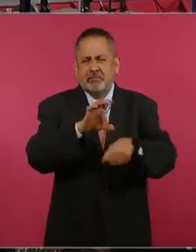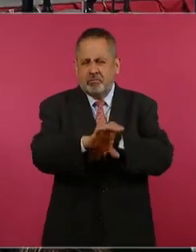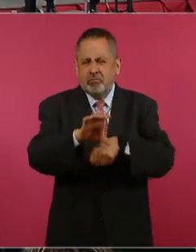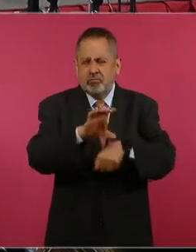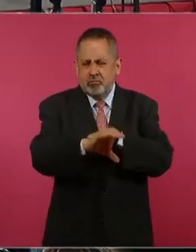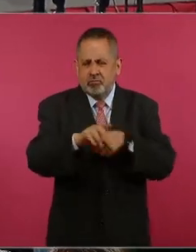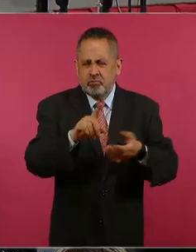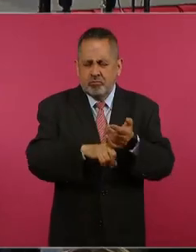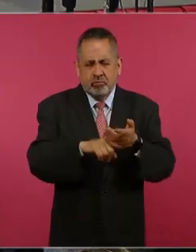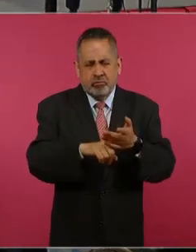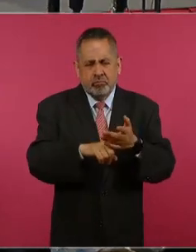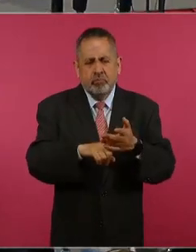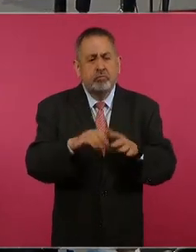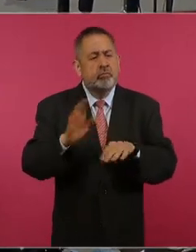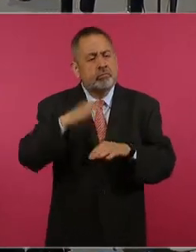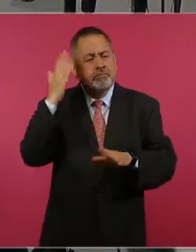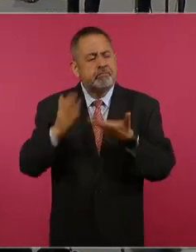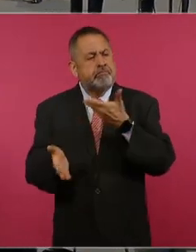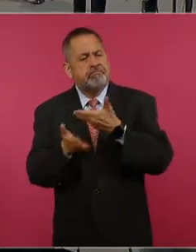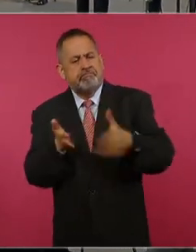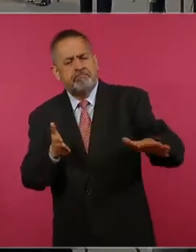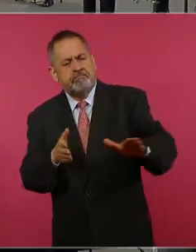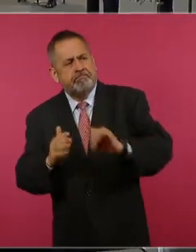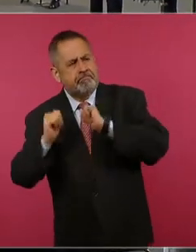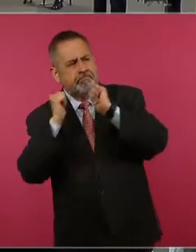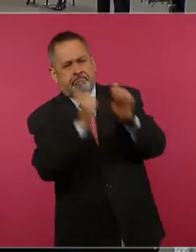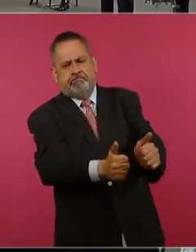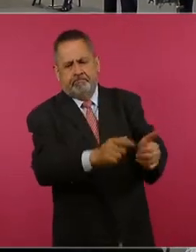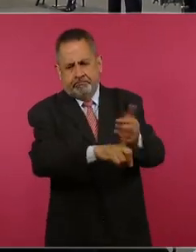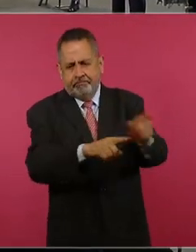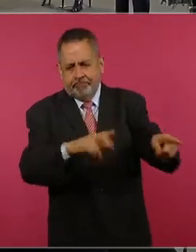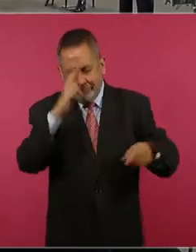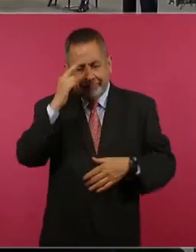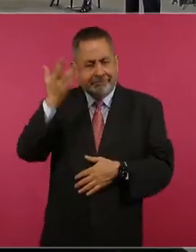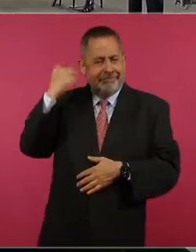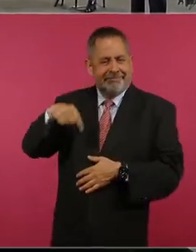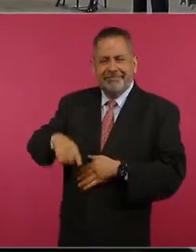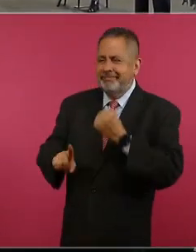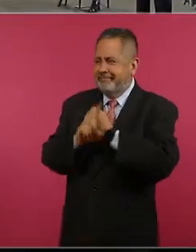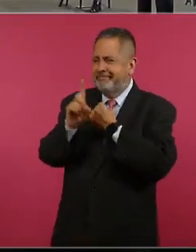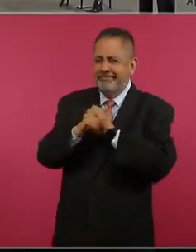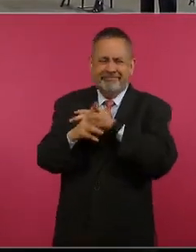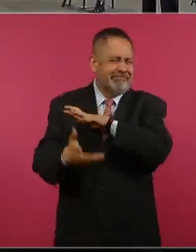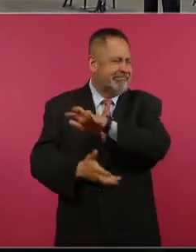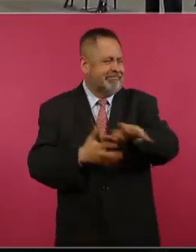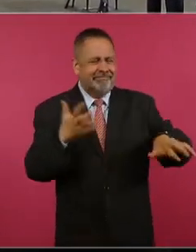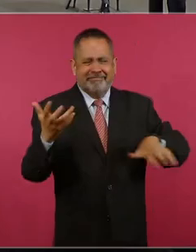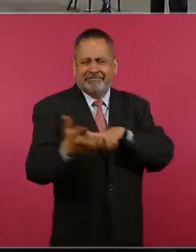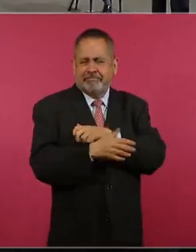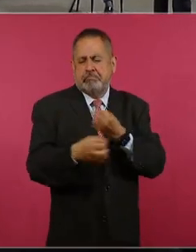En Colombia, en el exilio, luego de la tragedia que significó